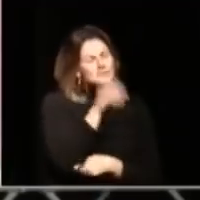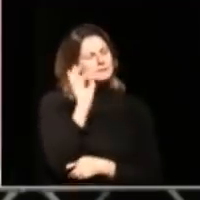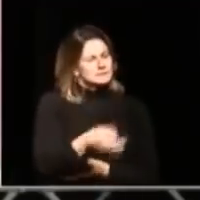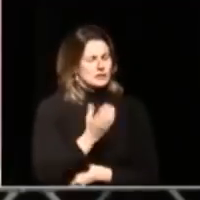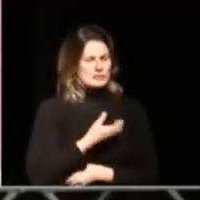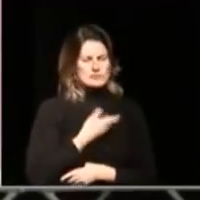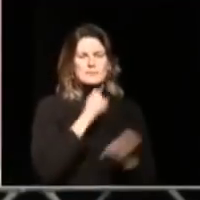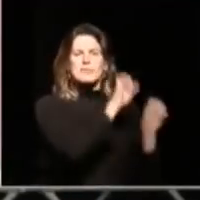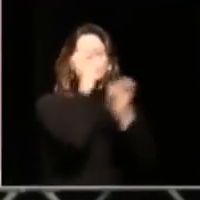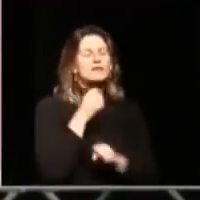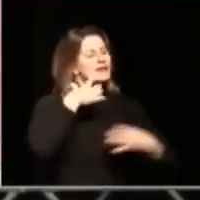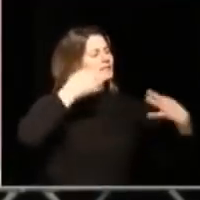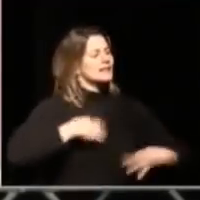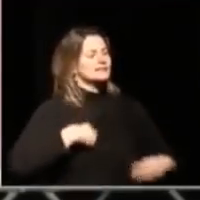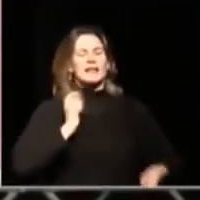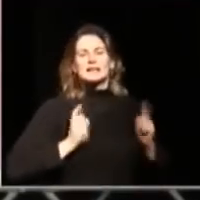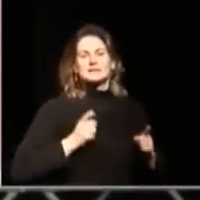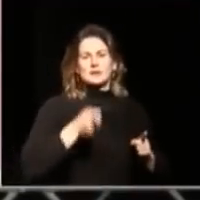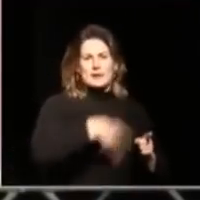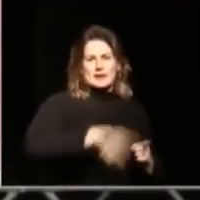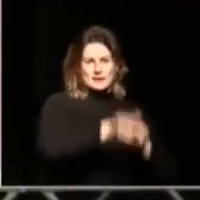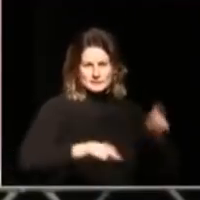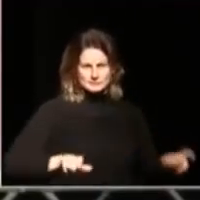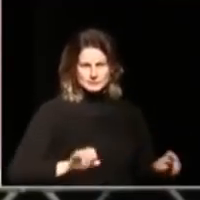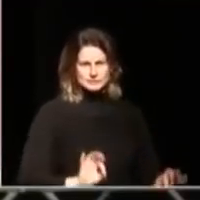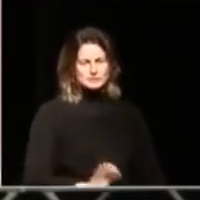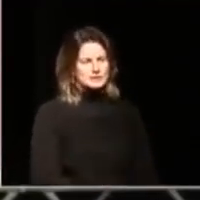que defiende la dignidad y la soberanía.